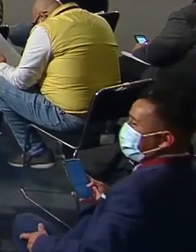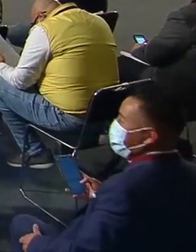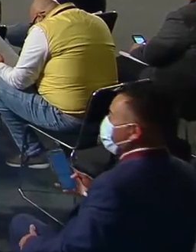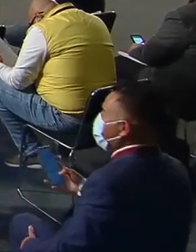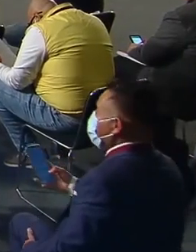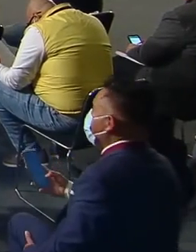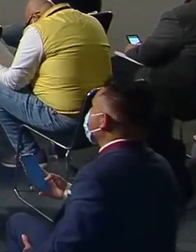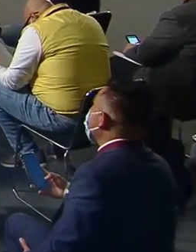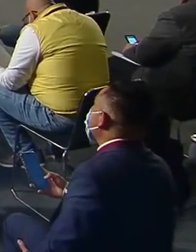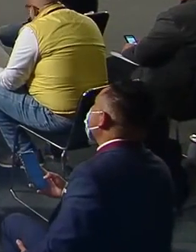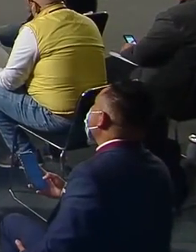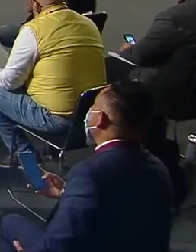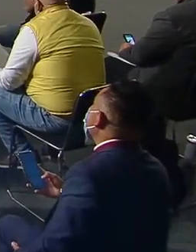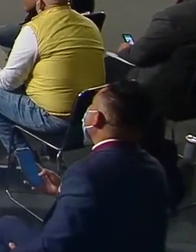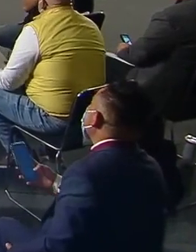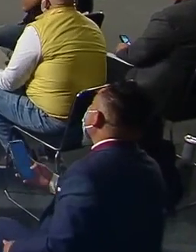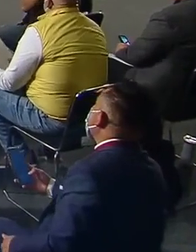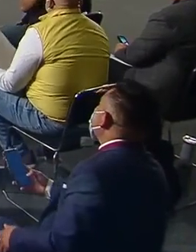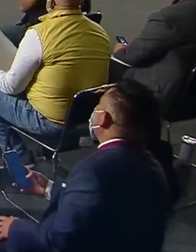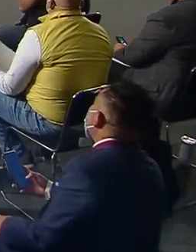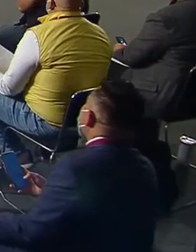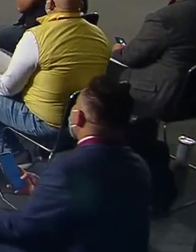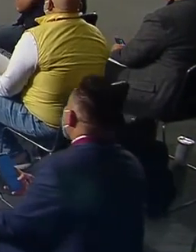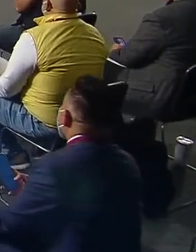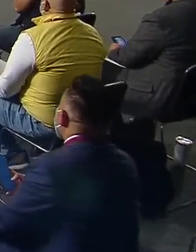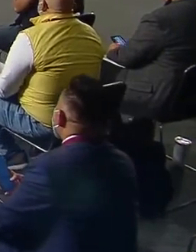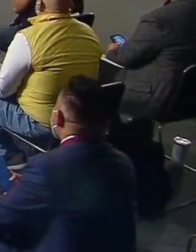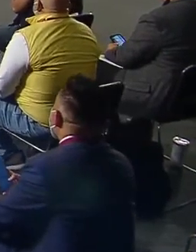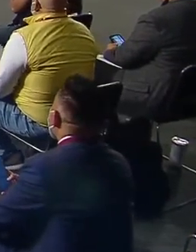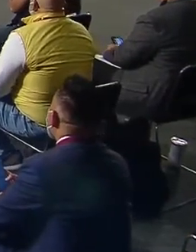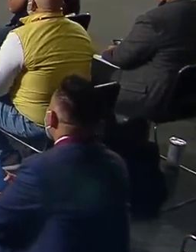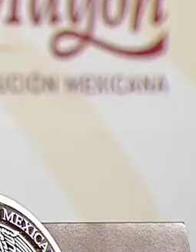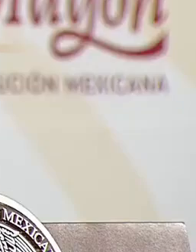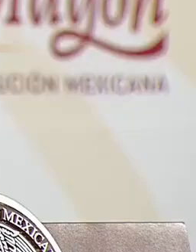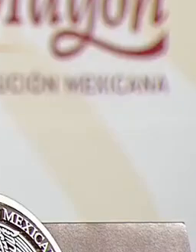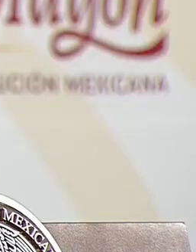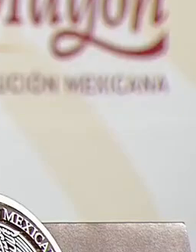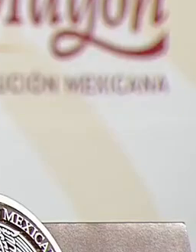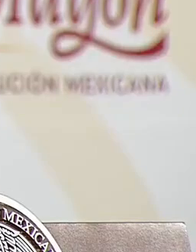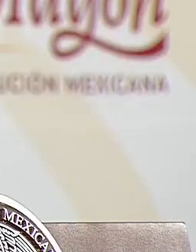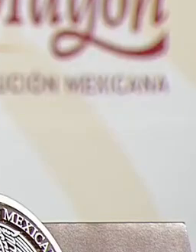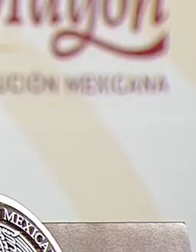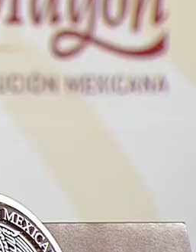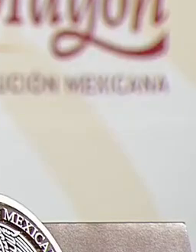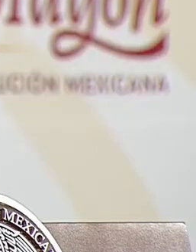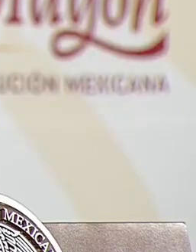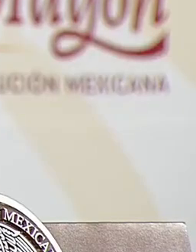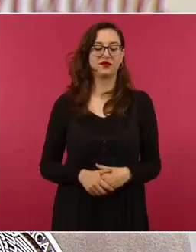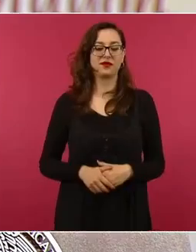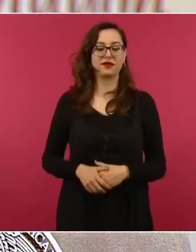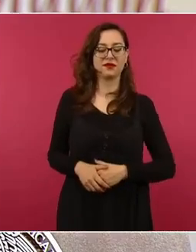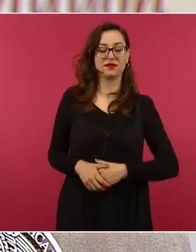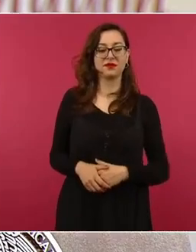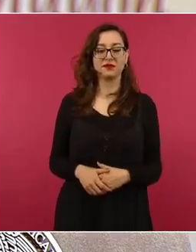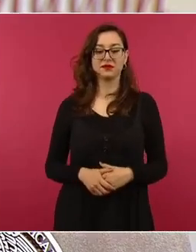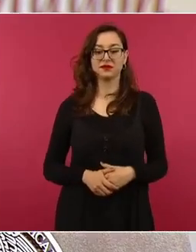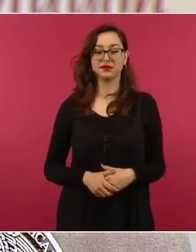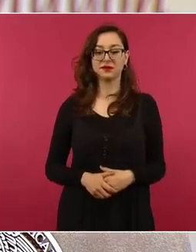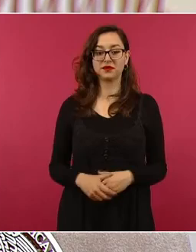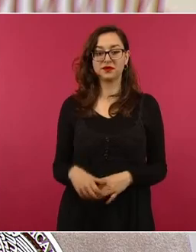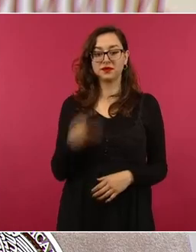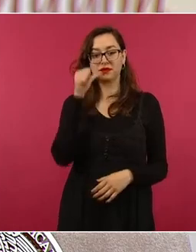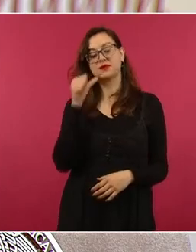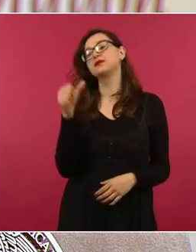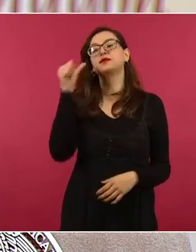Gracias. Pues el día de ayer se aprobó en la Comisión de Energía de la Cámara de Diputados. Está previsto que